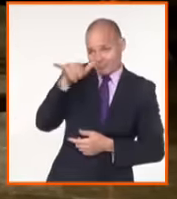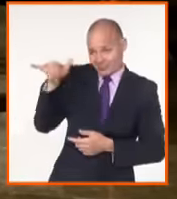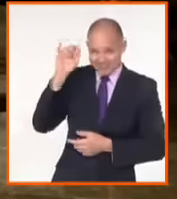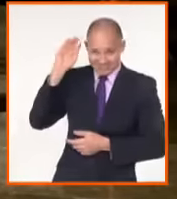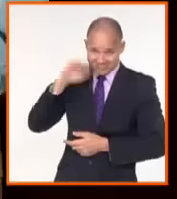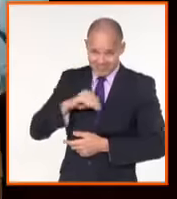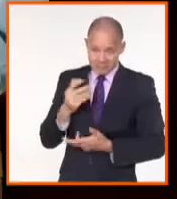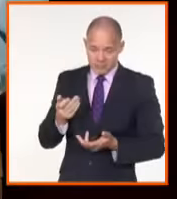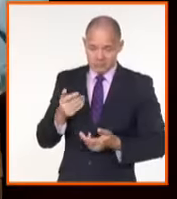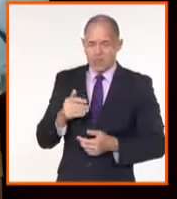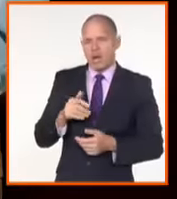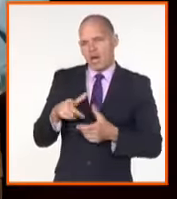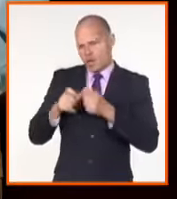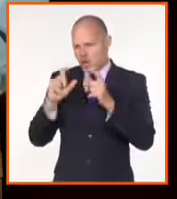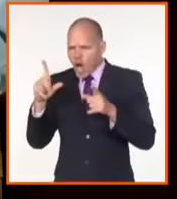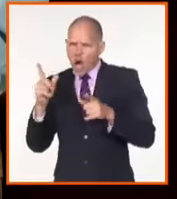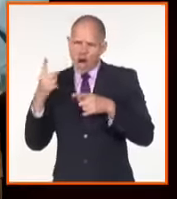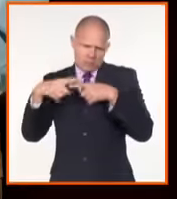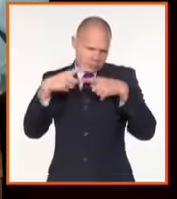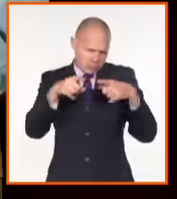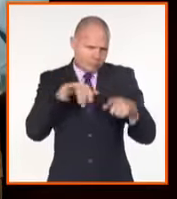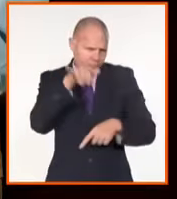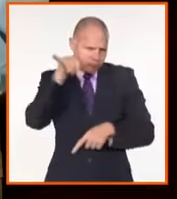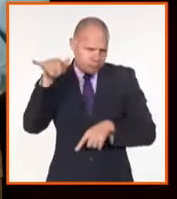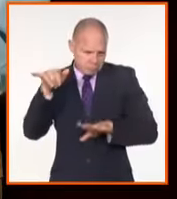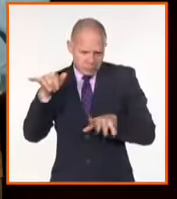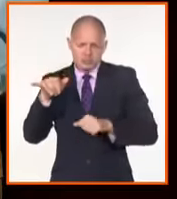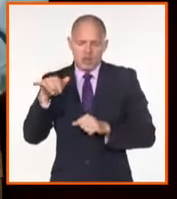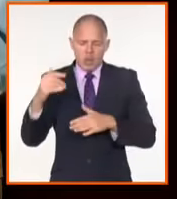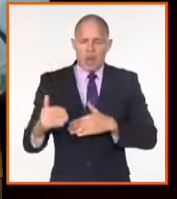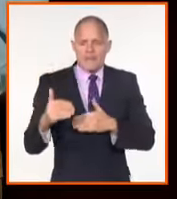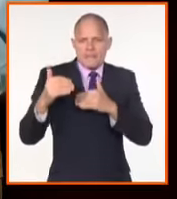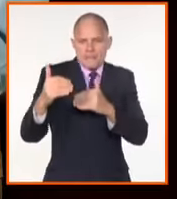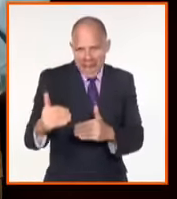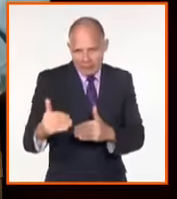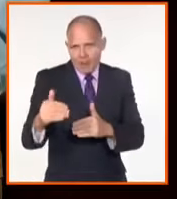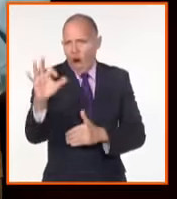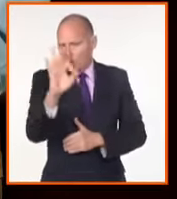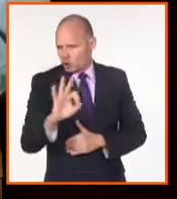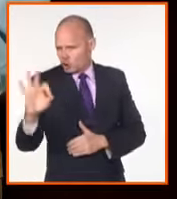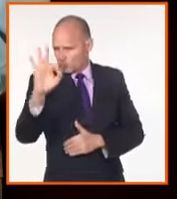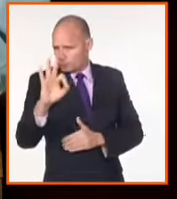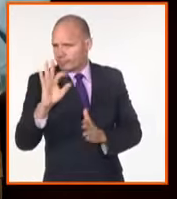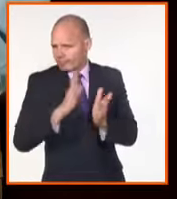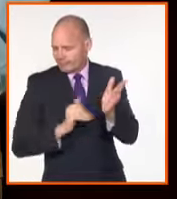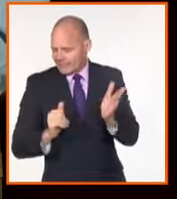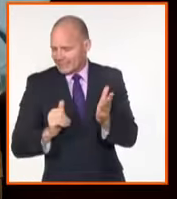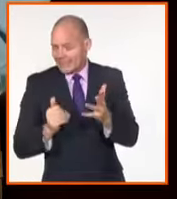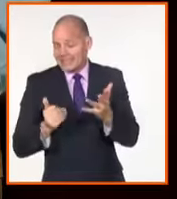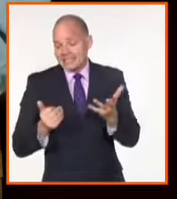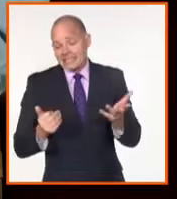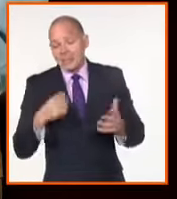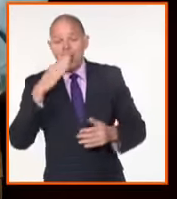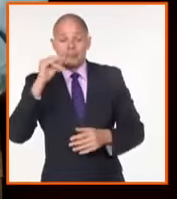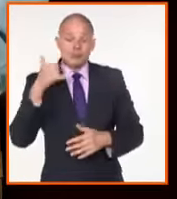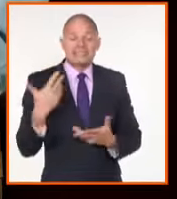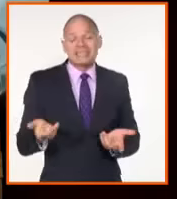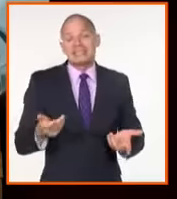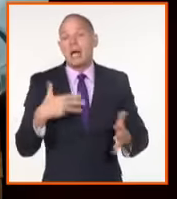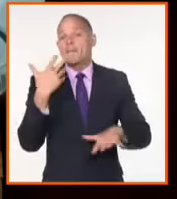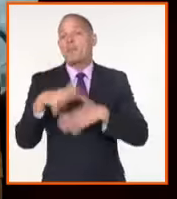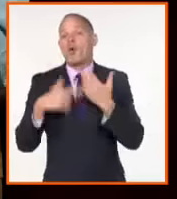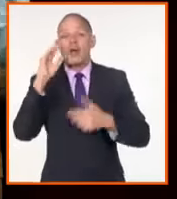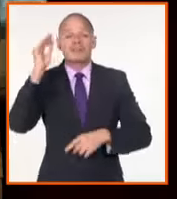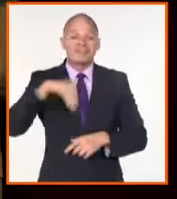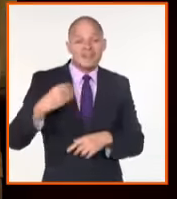77. Y lo íbamos a hacer en octubre, y vino esta situación de complejidad energética.